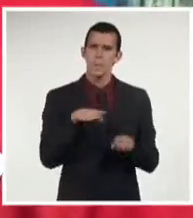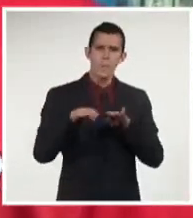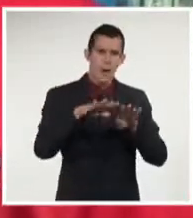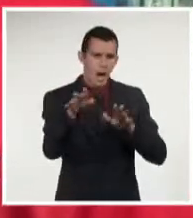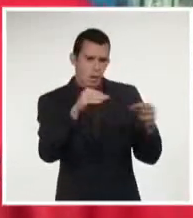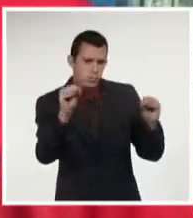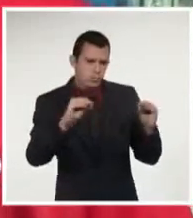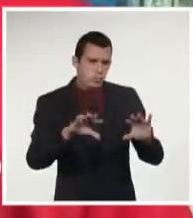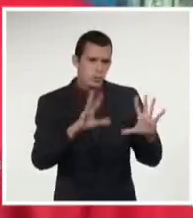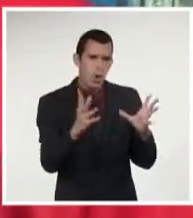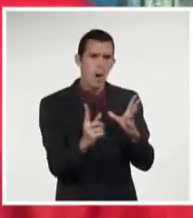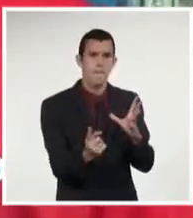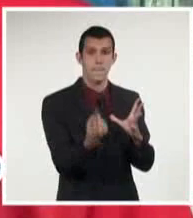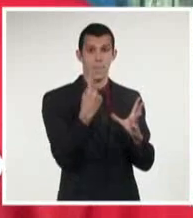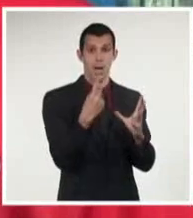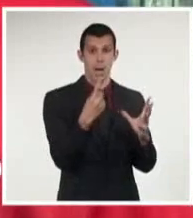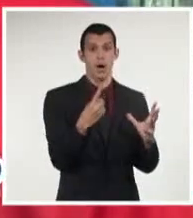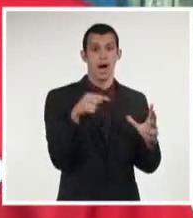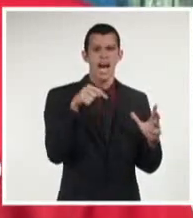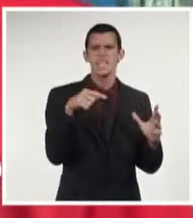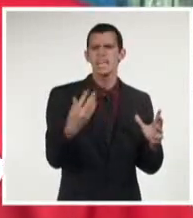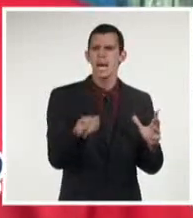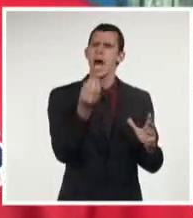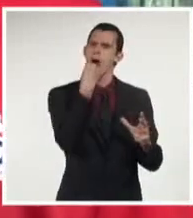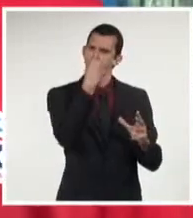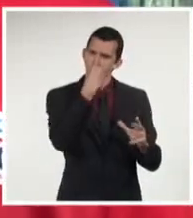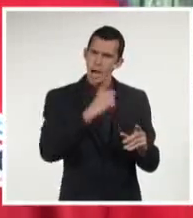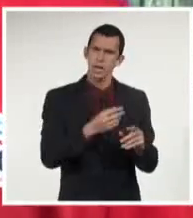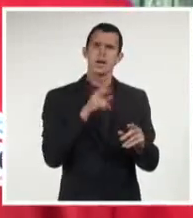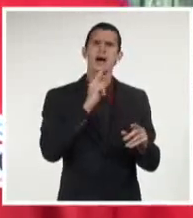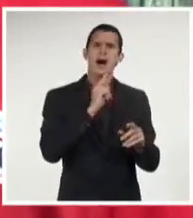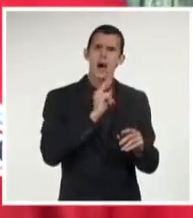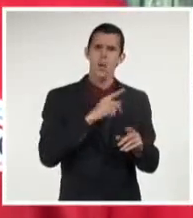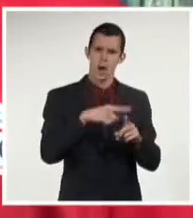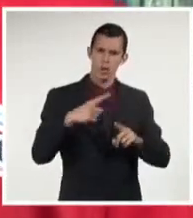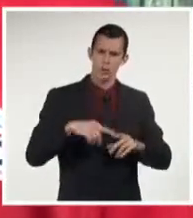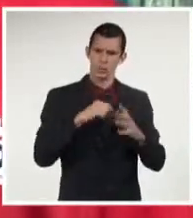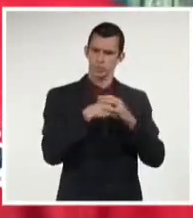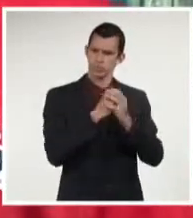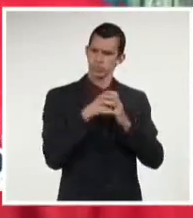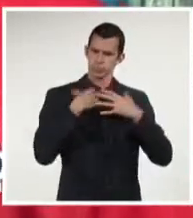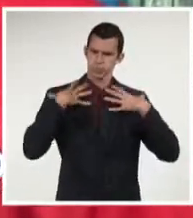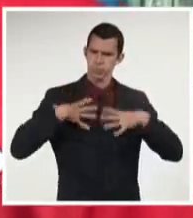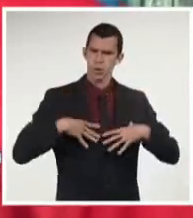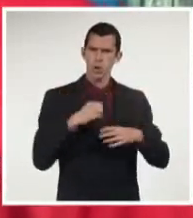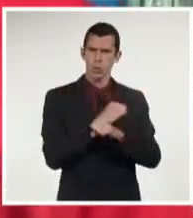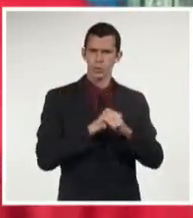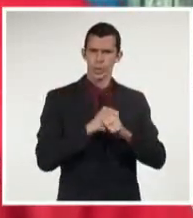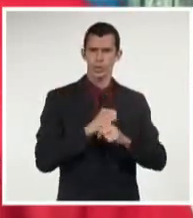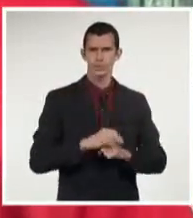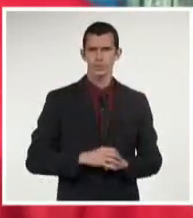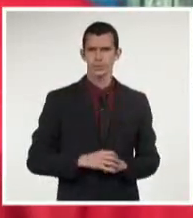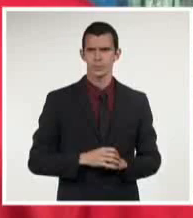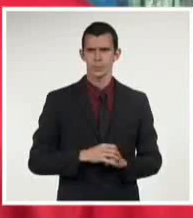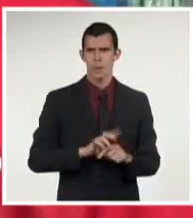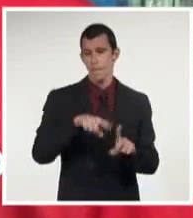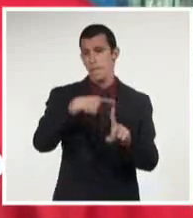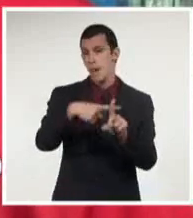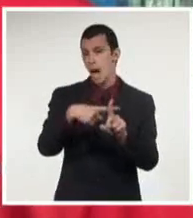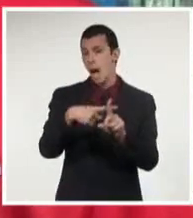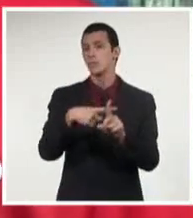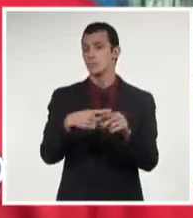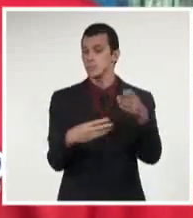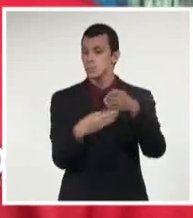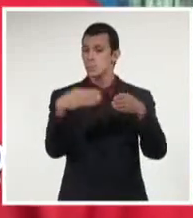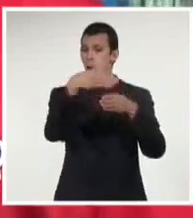primer momento alimentos, agua, aseo personal y en este caso también se une los materiales de la